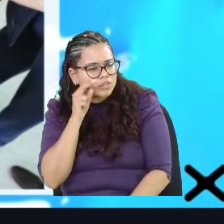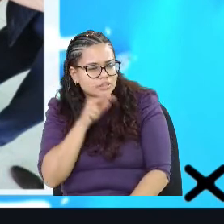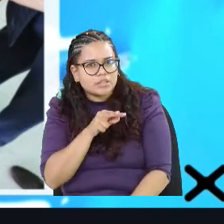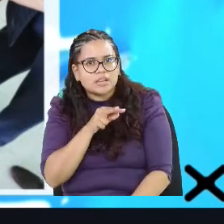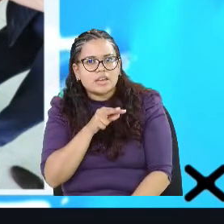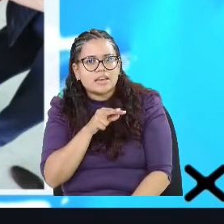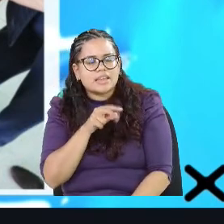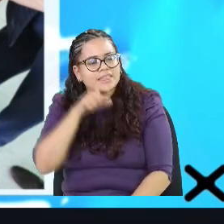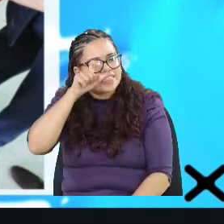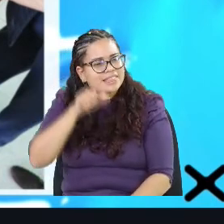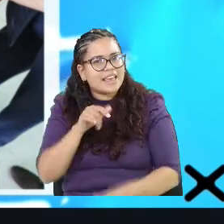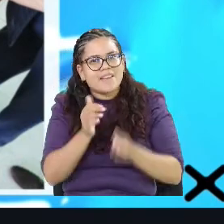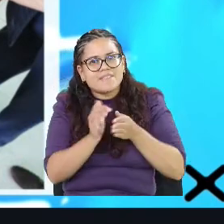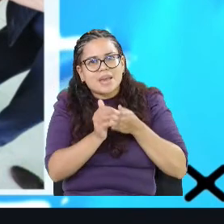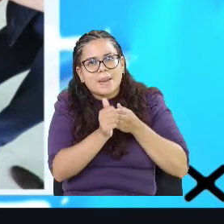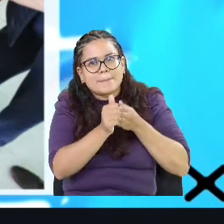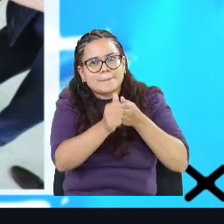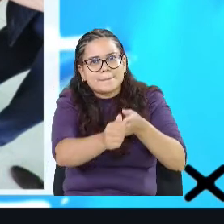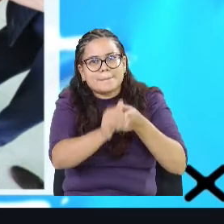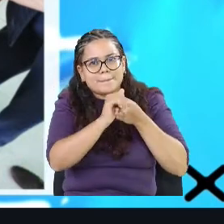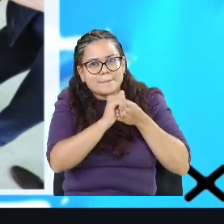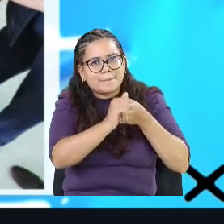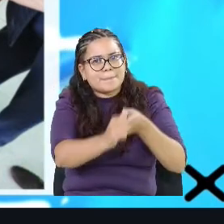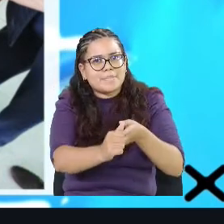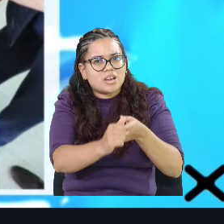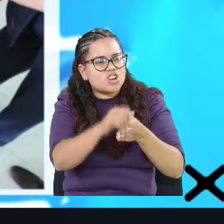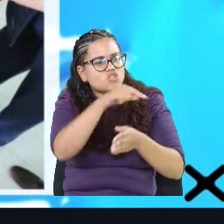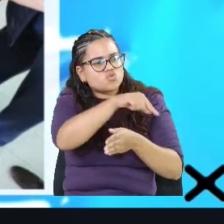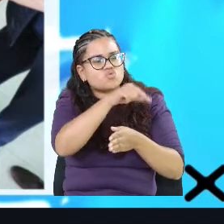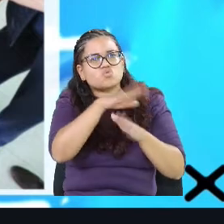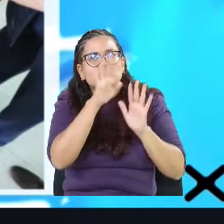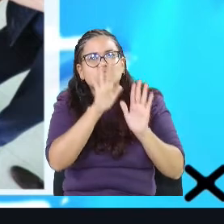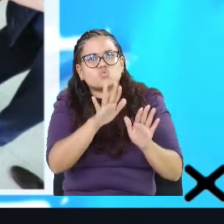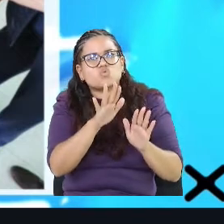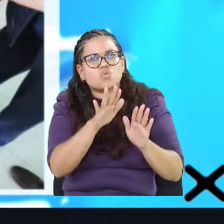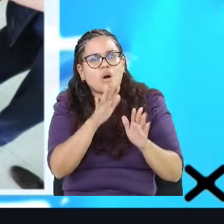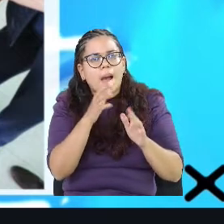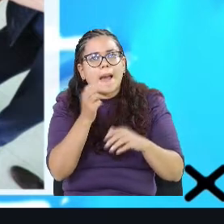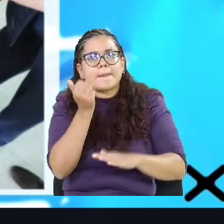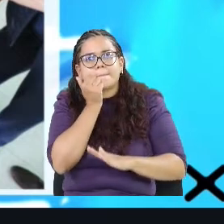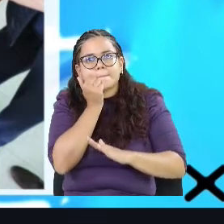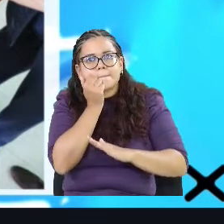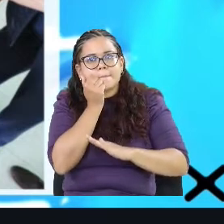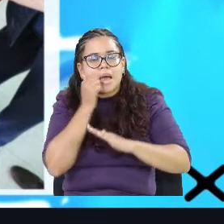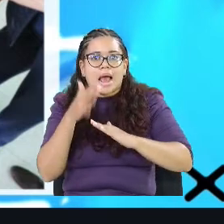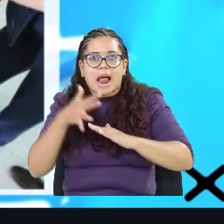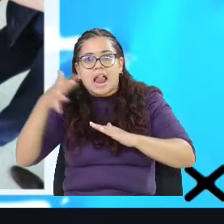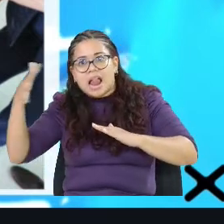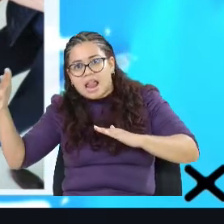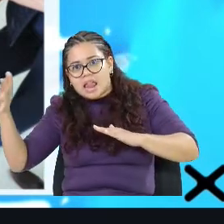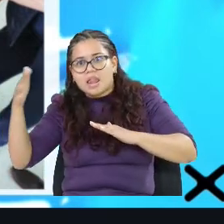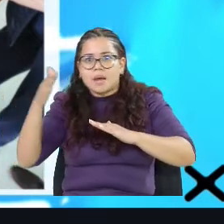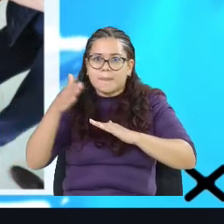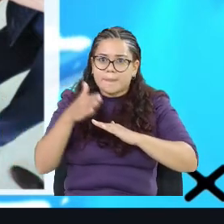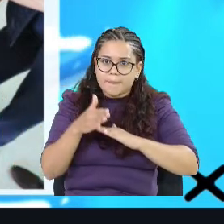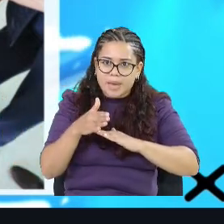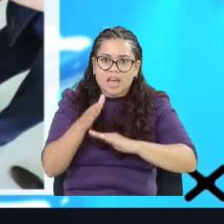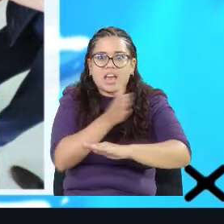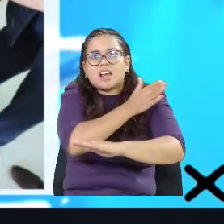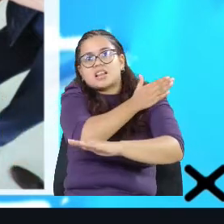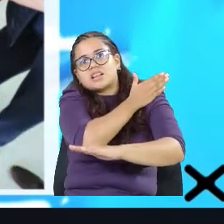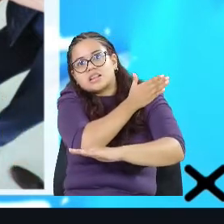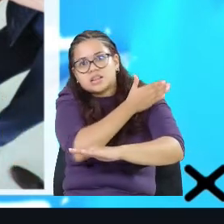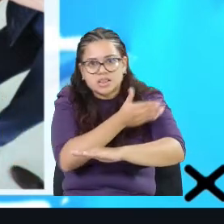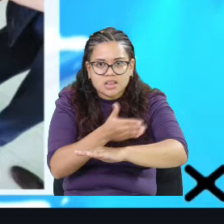el método de esa inmovilización. Entonces, ¿qué tamaño tiene que ser? ¿Qué tan largo tiene que